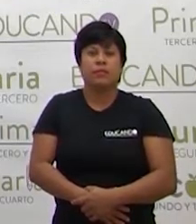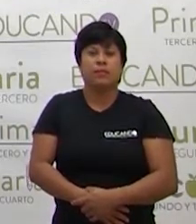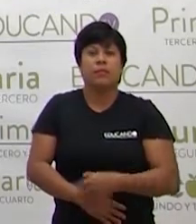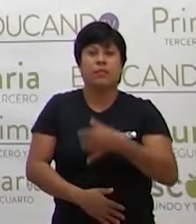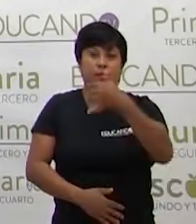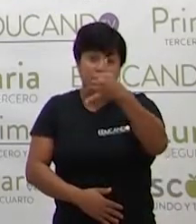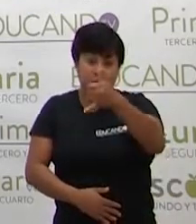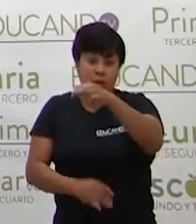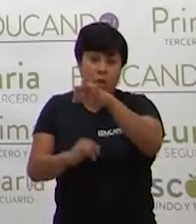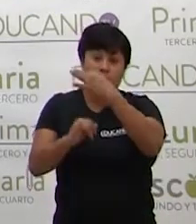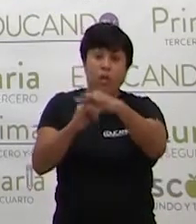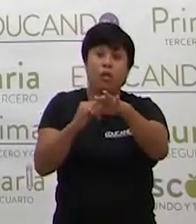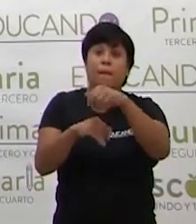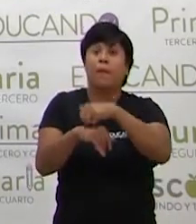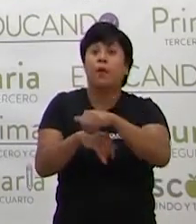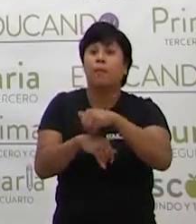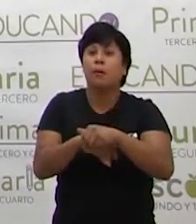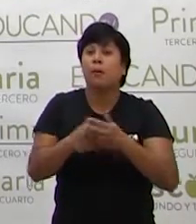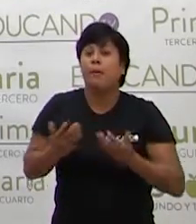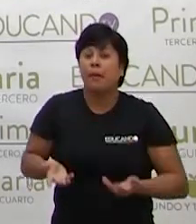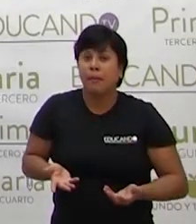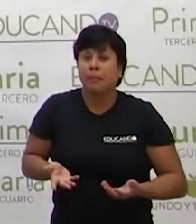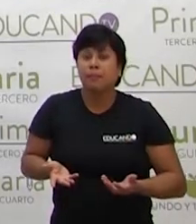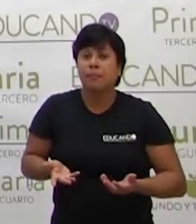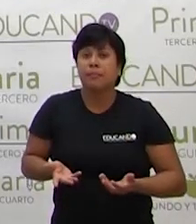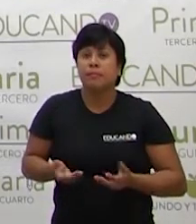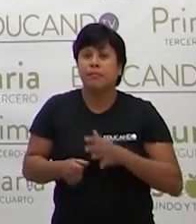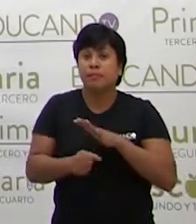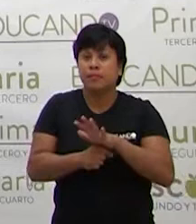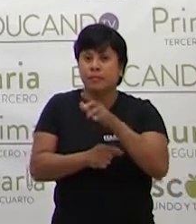Y mi tercer número, que sería